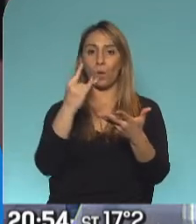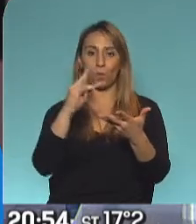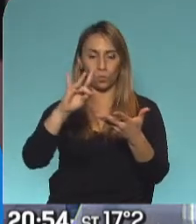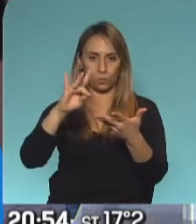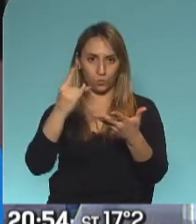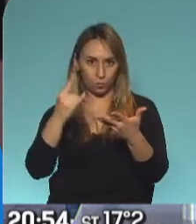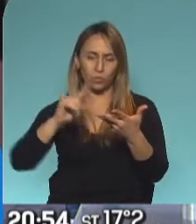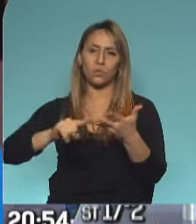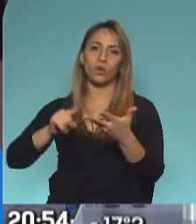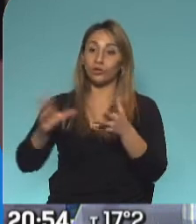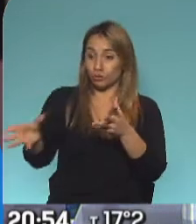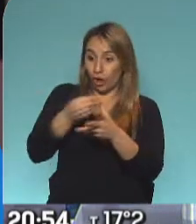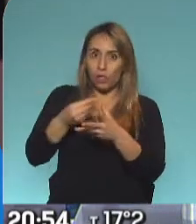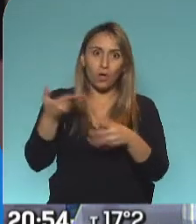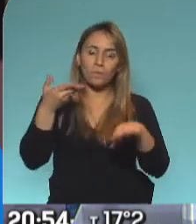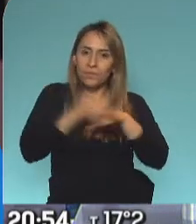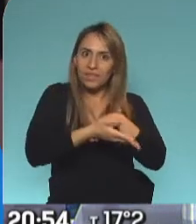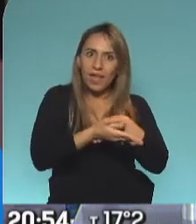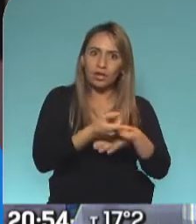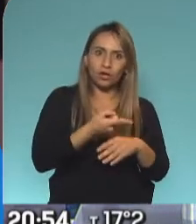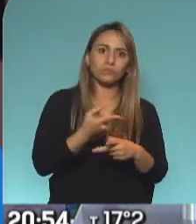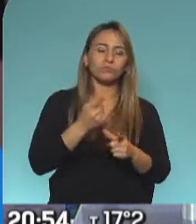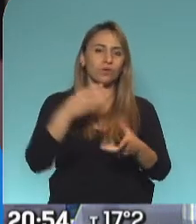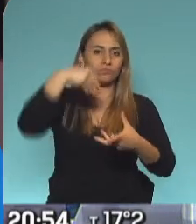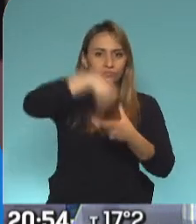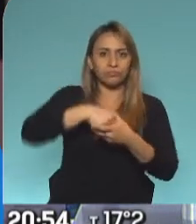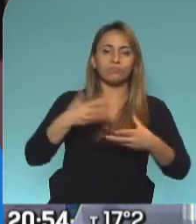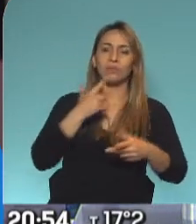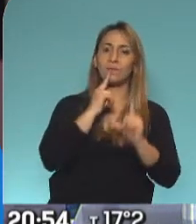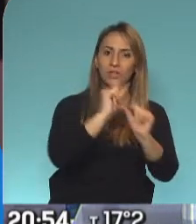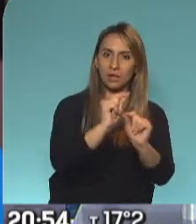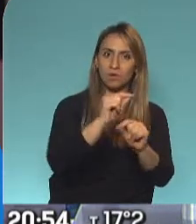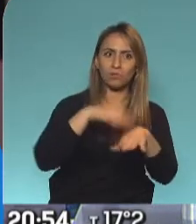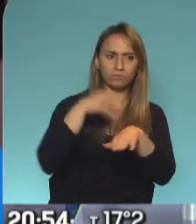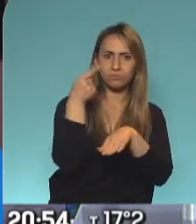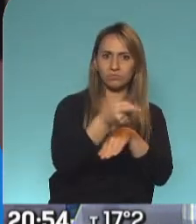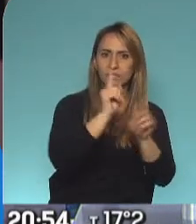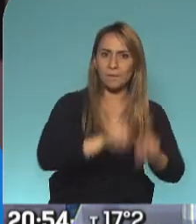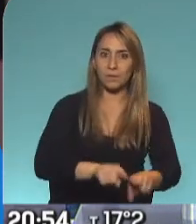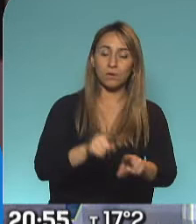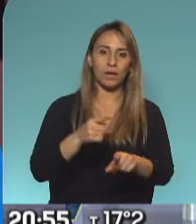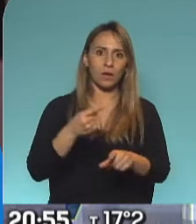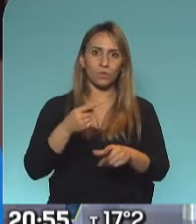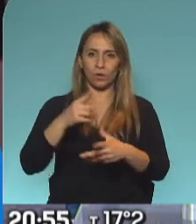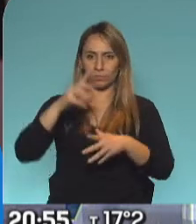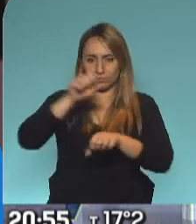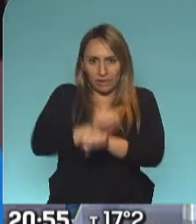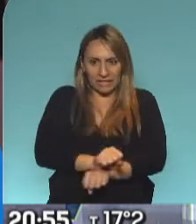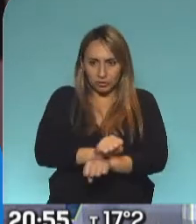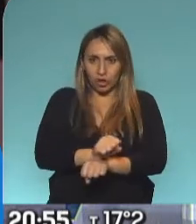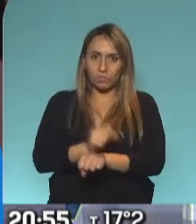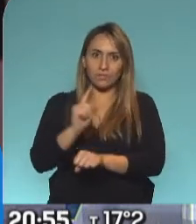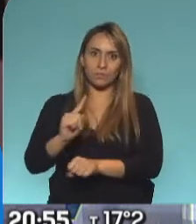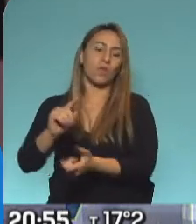pedido ser querellante en la cárcel porque sospechan que cuando los abogados iban a visitar lo bueno de hecho el colegio público de abogados de la capital federal